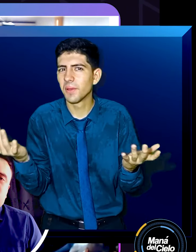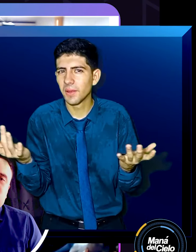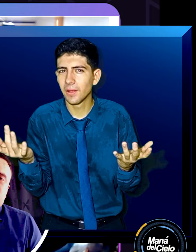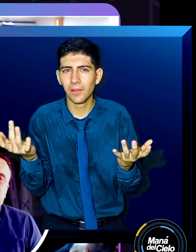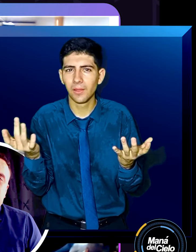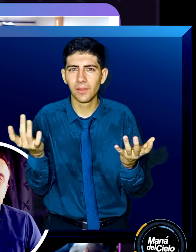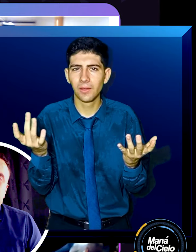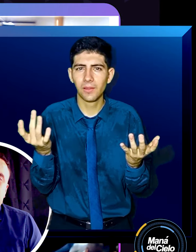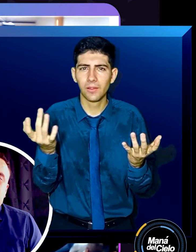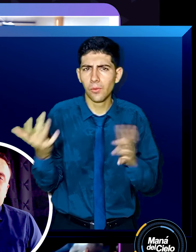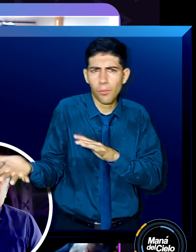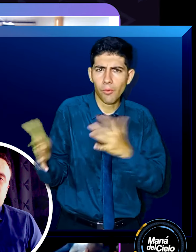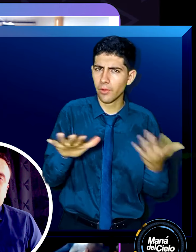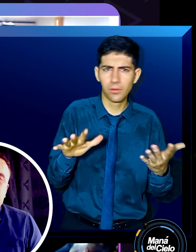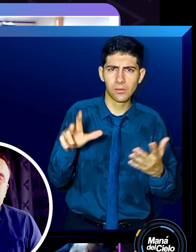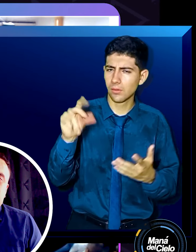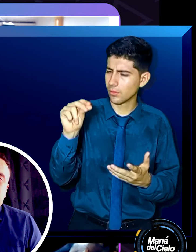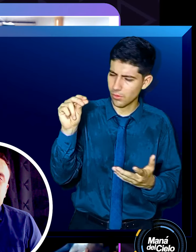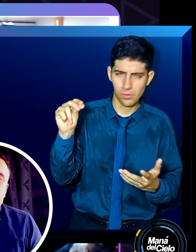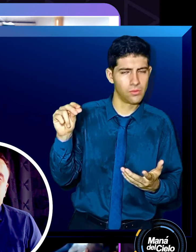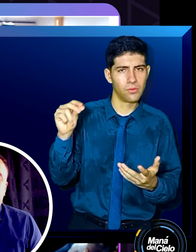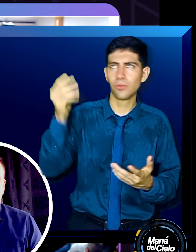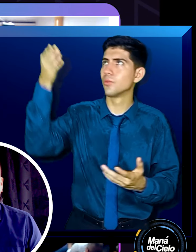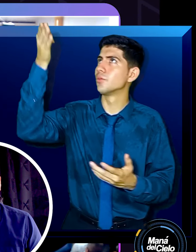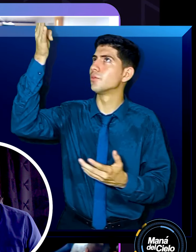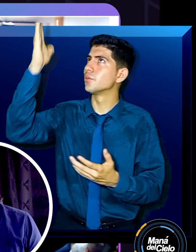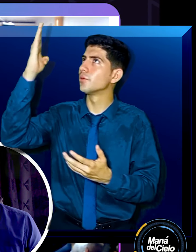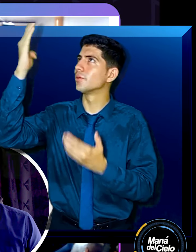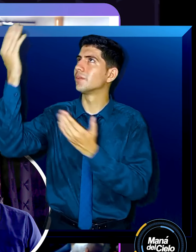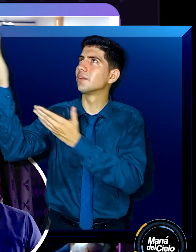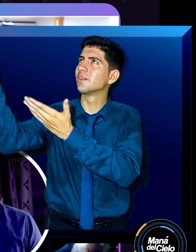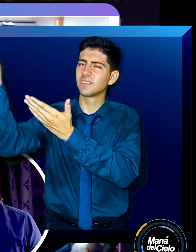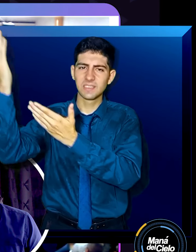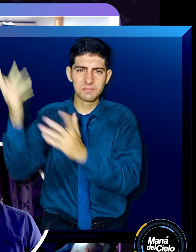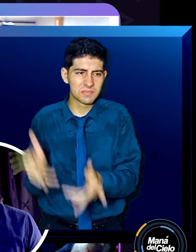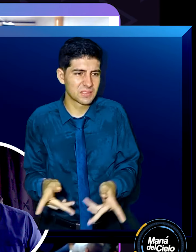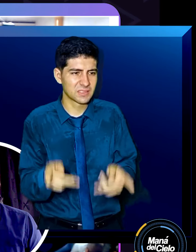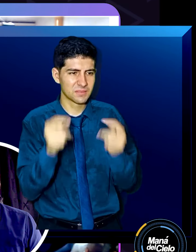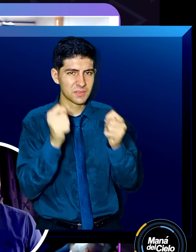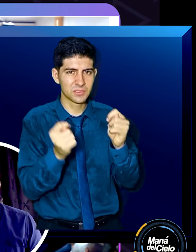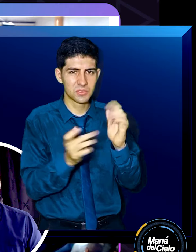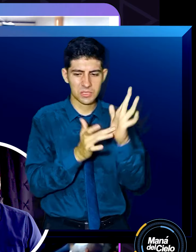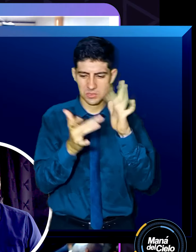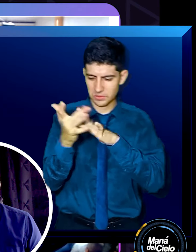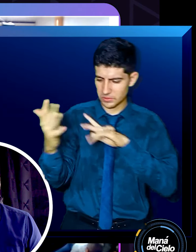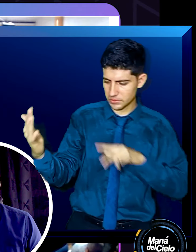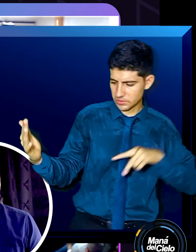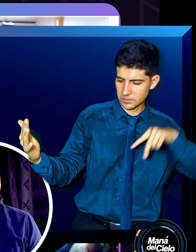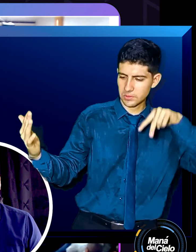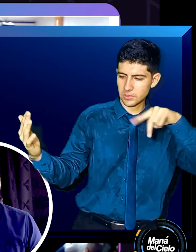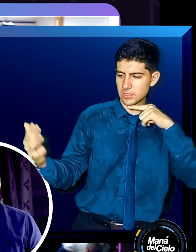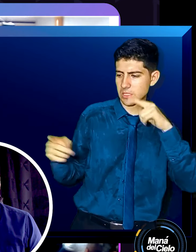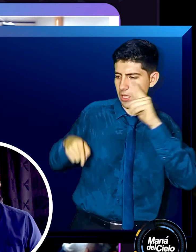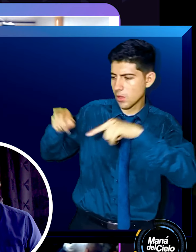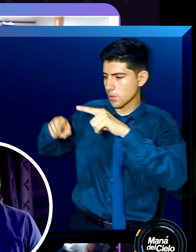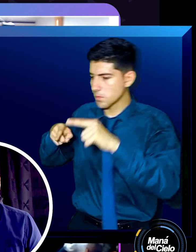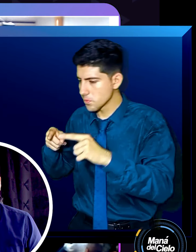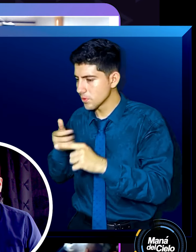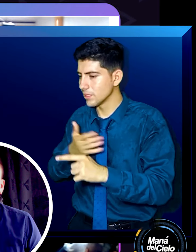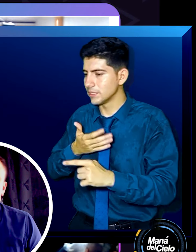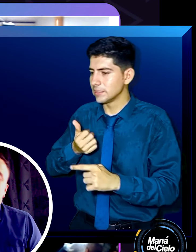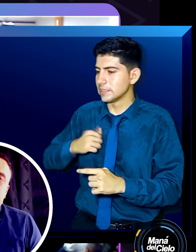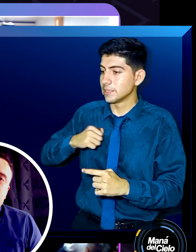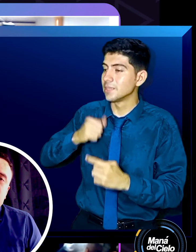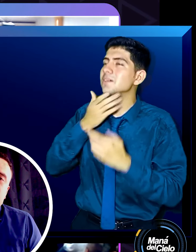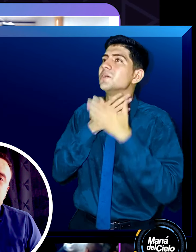porque hay un río que está fluyendo. El gran día de la fiesta, Jesús se puso en pie y dijo, si alguno